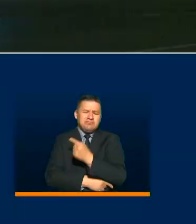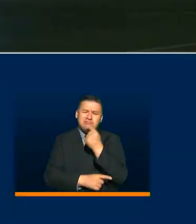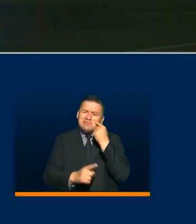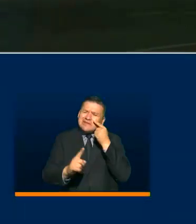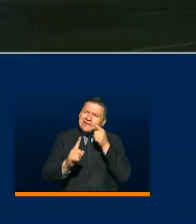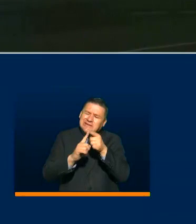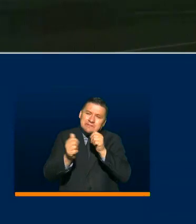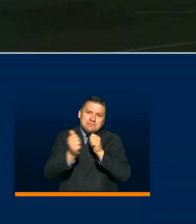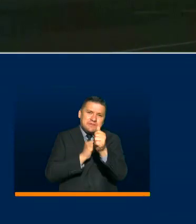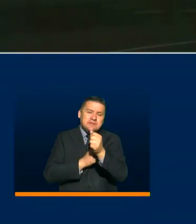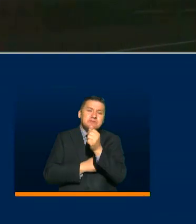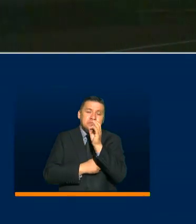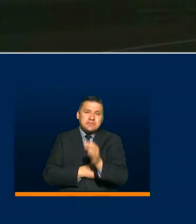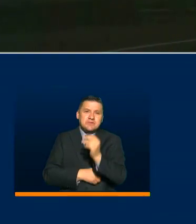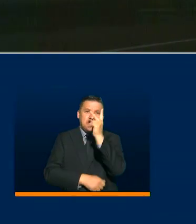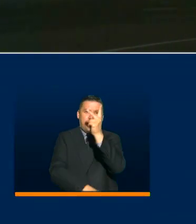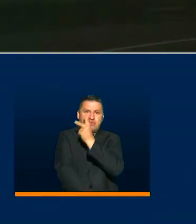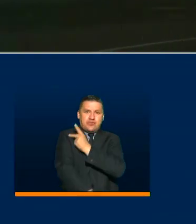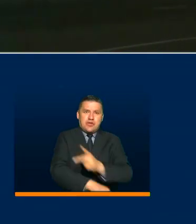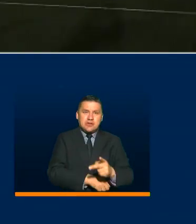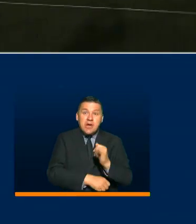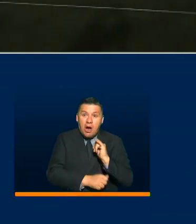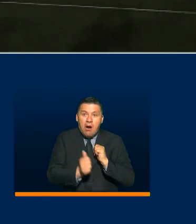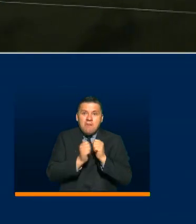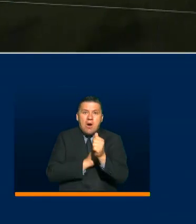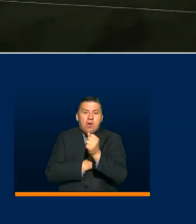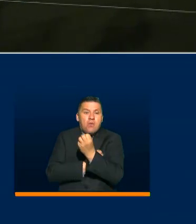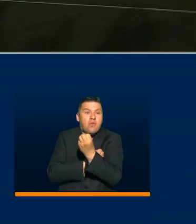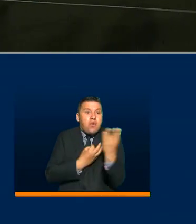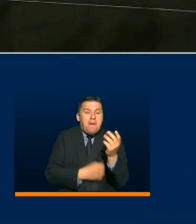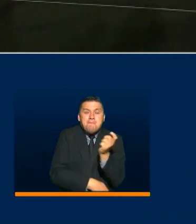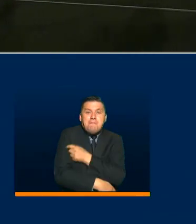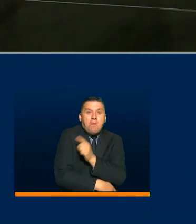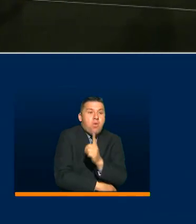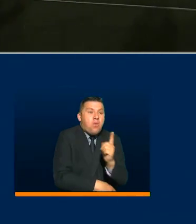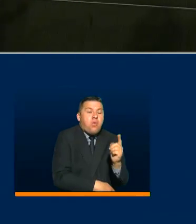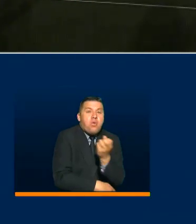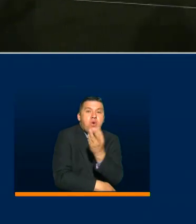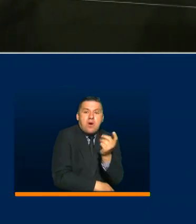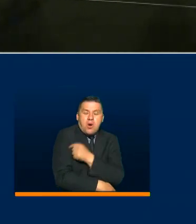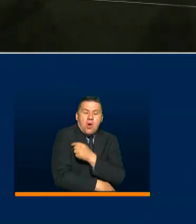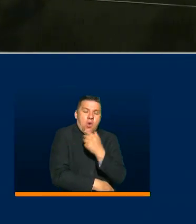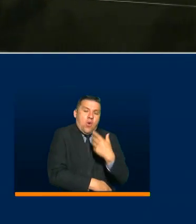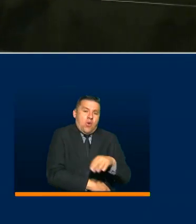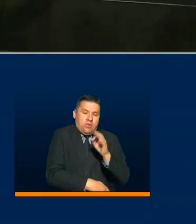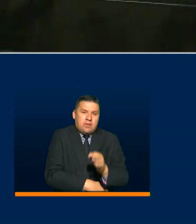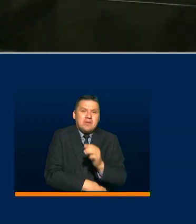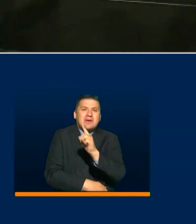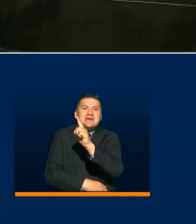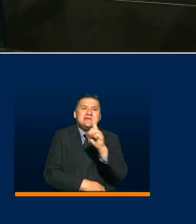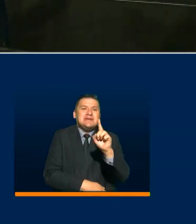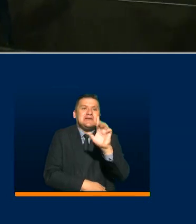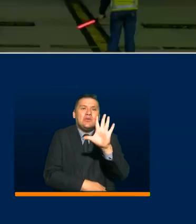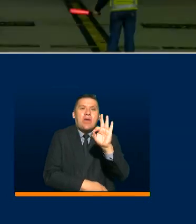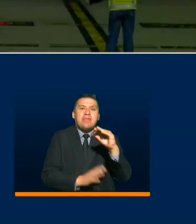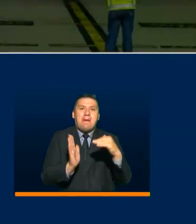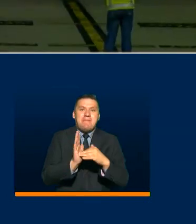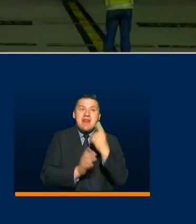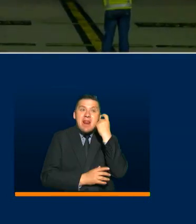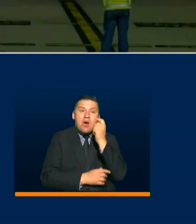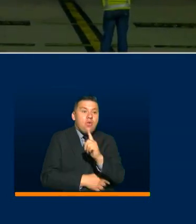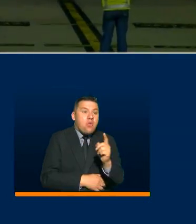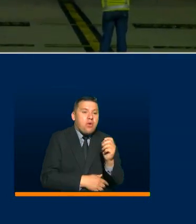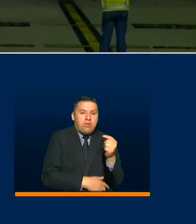umbral de los 2 millones de vacunados, pero además llegamos a esa importante cifra de cerca de 150 mil vacunados el día de